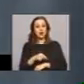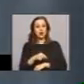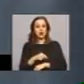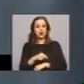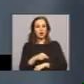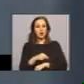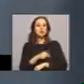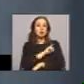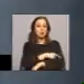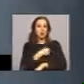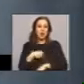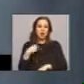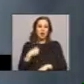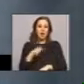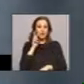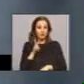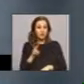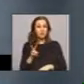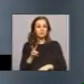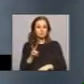goloso. Es decir, una vez que tú tienes el poder,